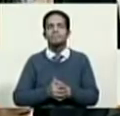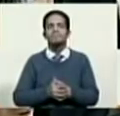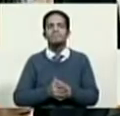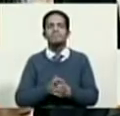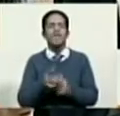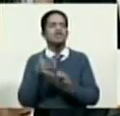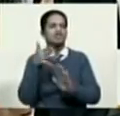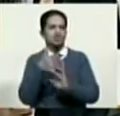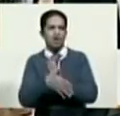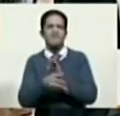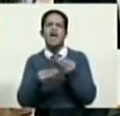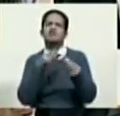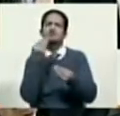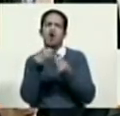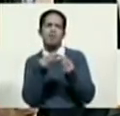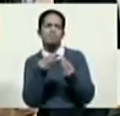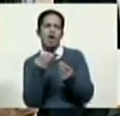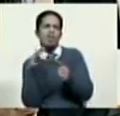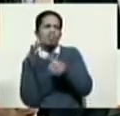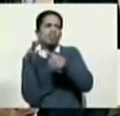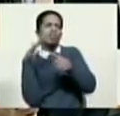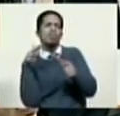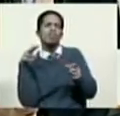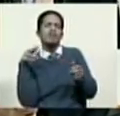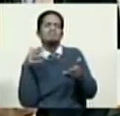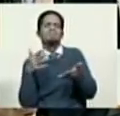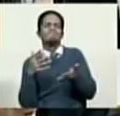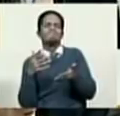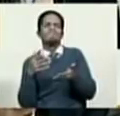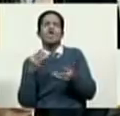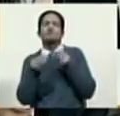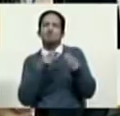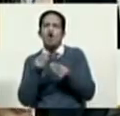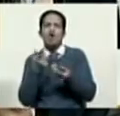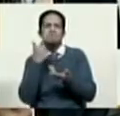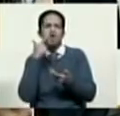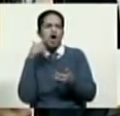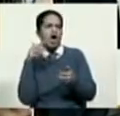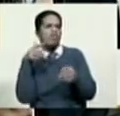y lo que se ha aplicado contra Siria y Libia, y